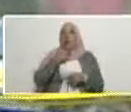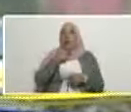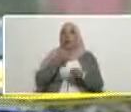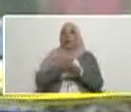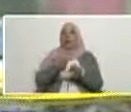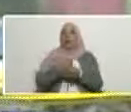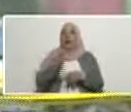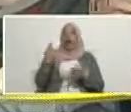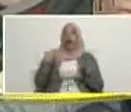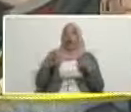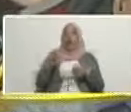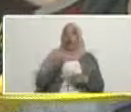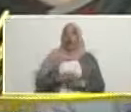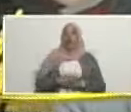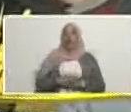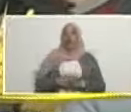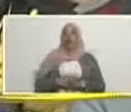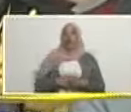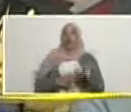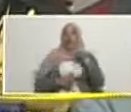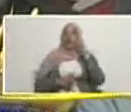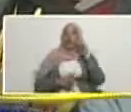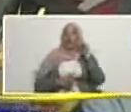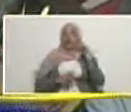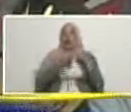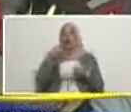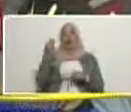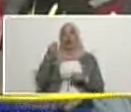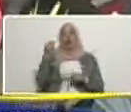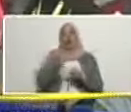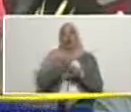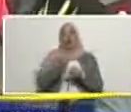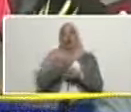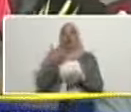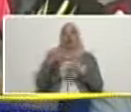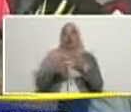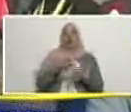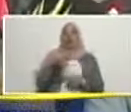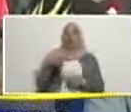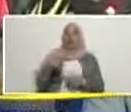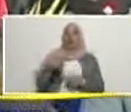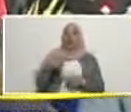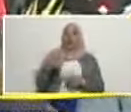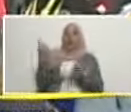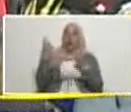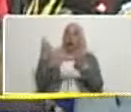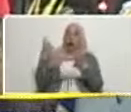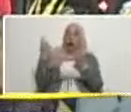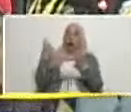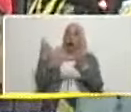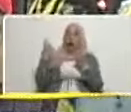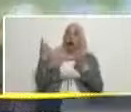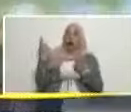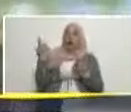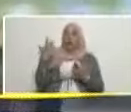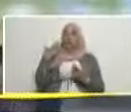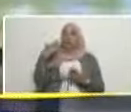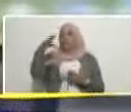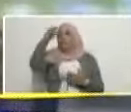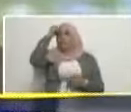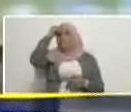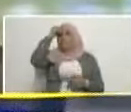el bochinche. Y bueno, a la juventud más, porque eso lo heredamos, ustedes nos lo enseñaron. Y es por eso